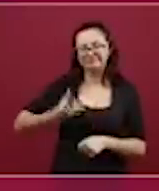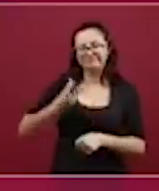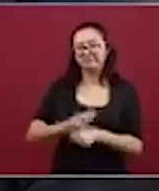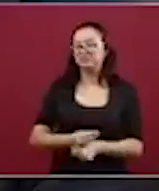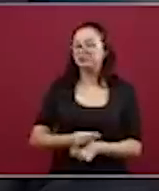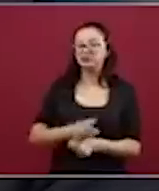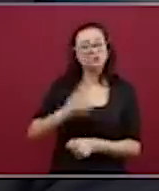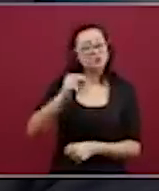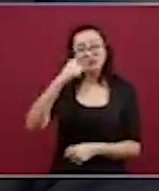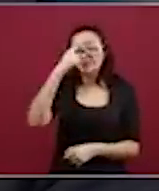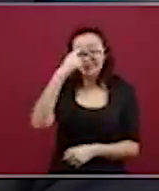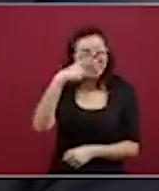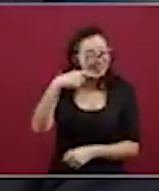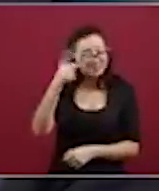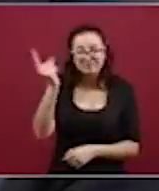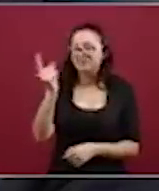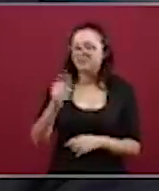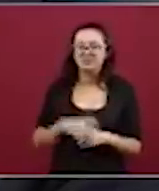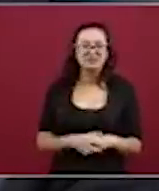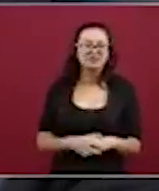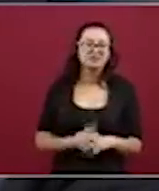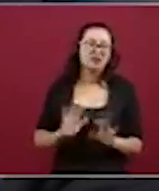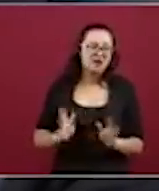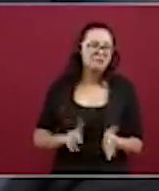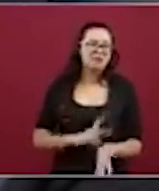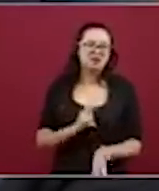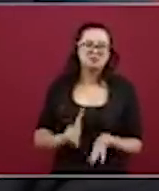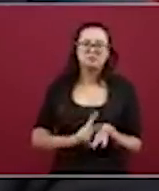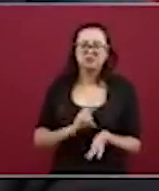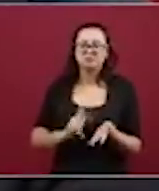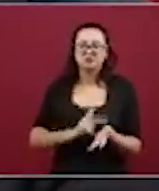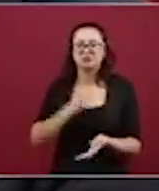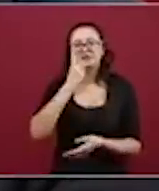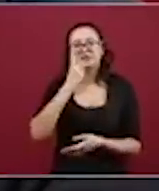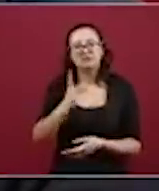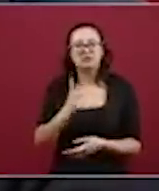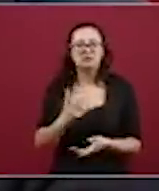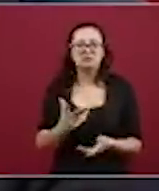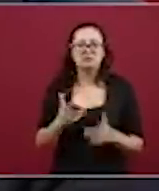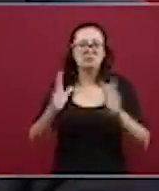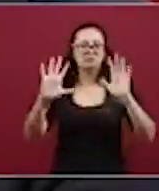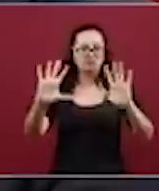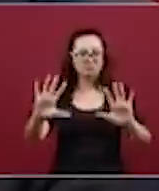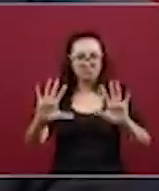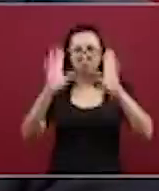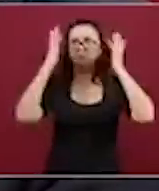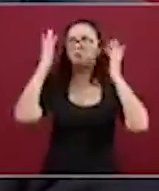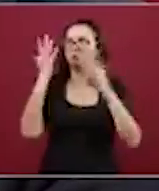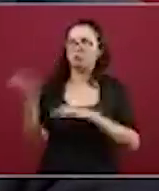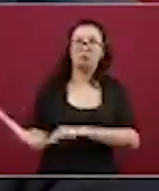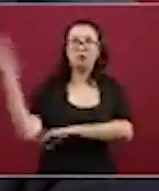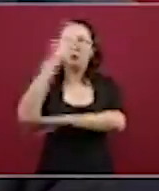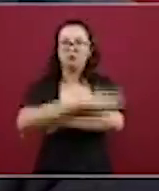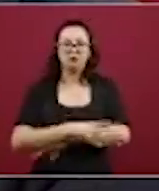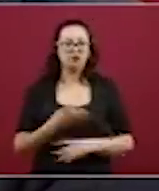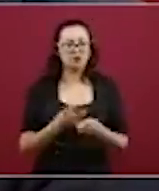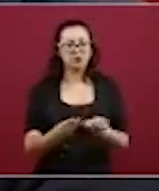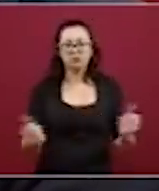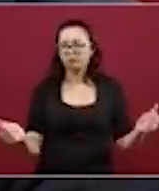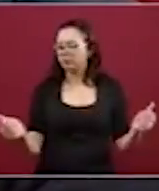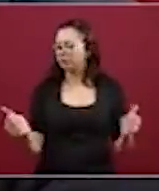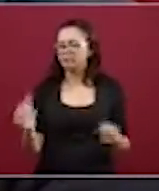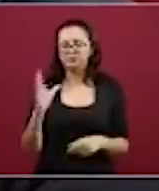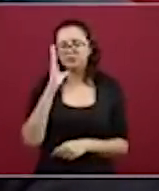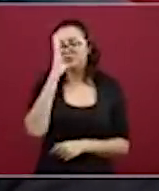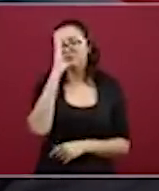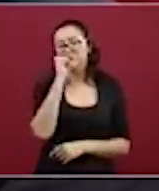No va a ser fácil, y he venido diciendo de que no lo vamos a poder hacer de la noche a la mañana. Nada más